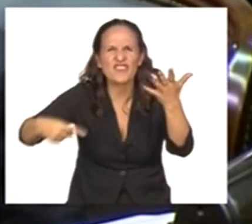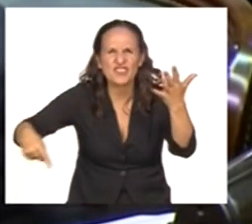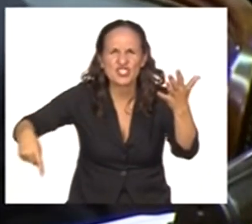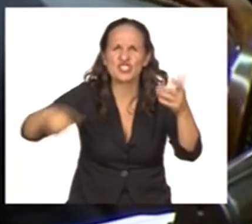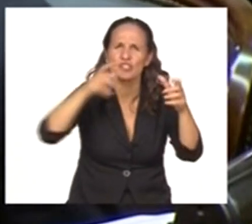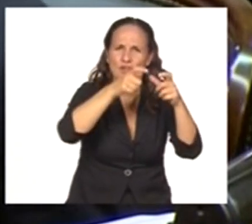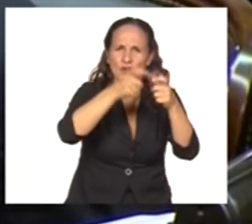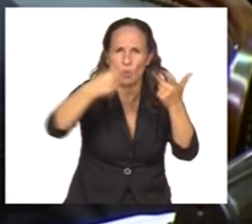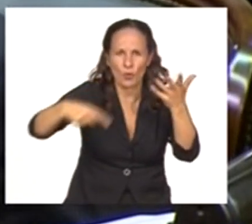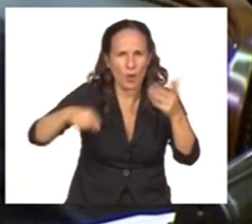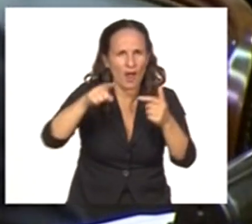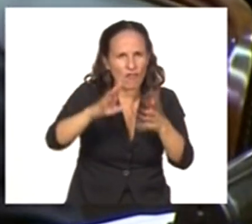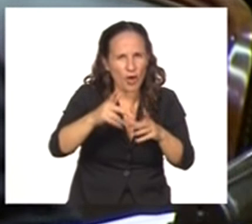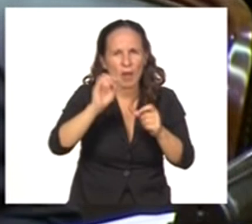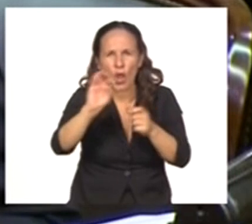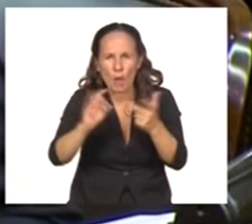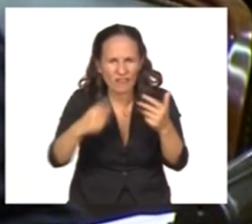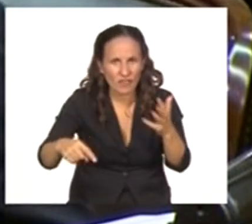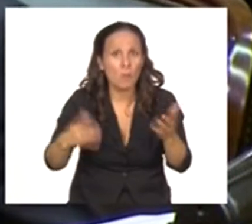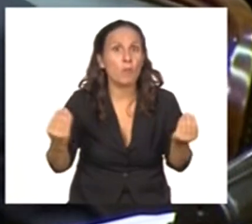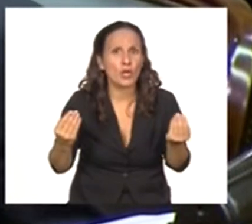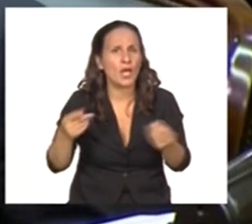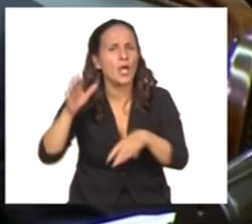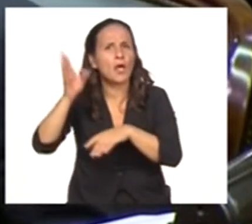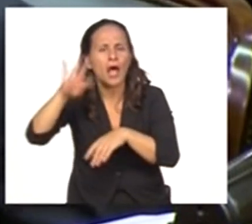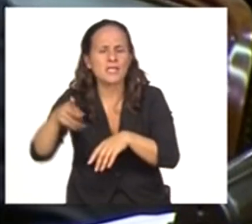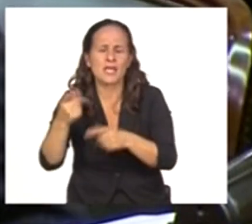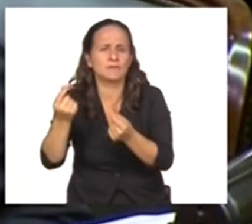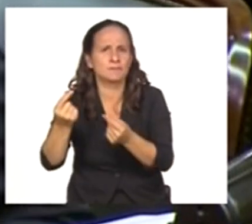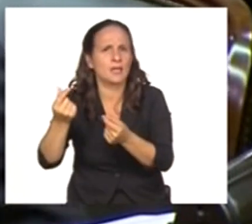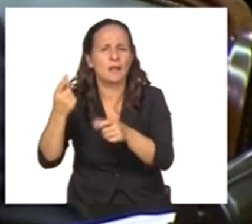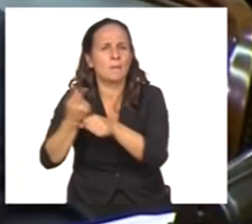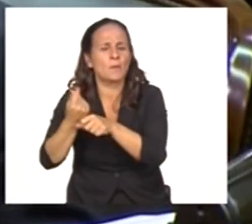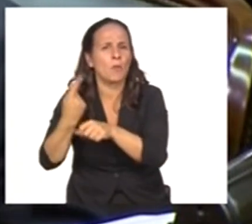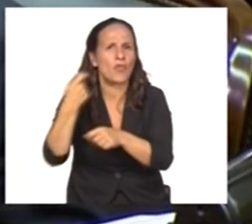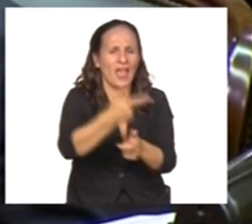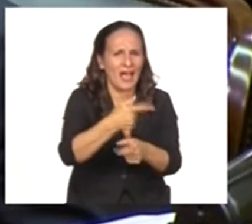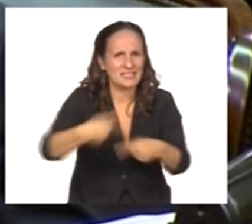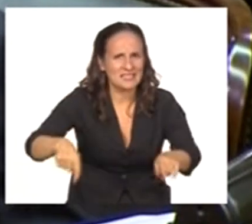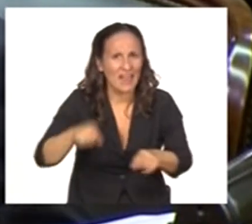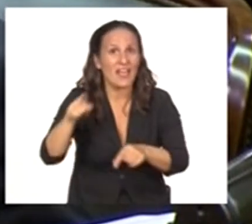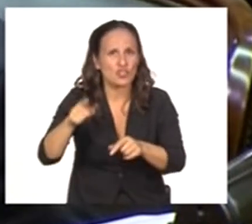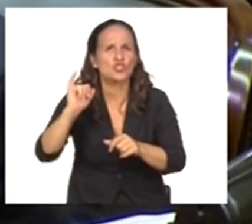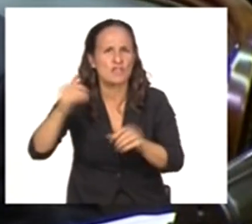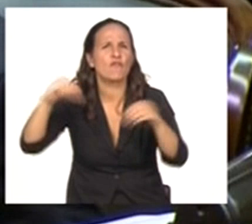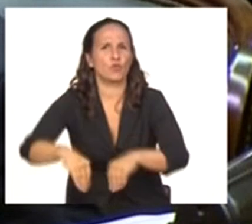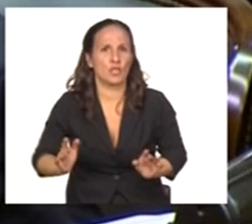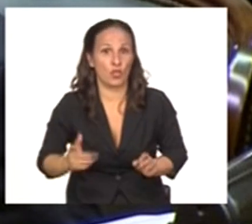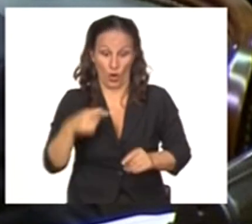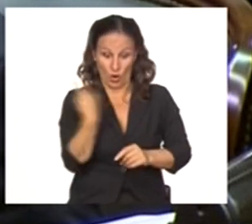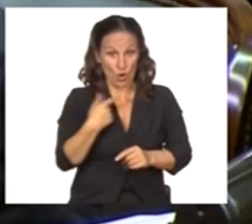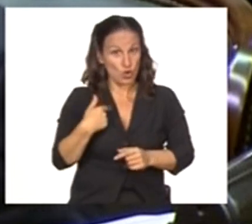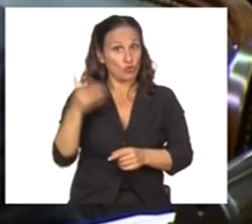en las plazas, porque el ANSES tenía las cuentas embargadas. Eso es ser fundidos. Nosotros entregamos un